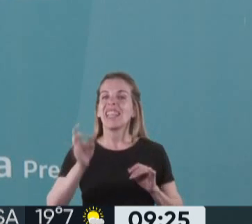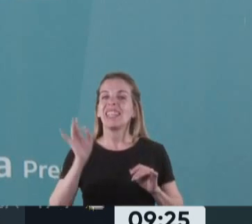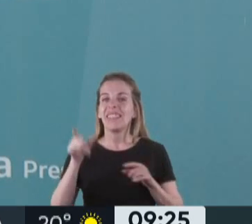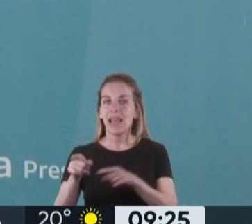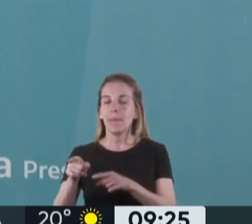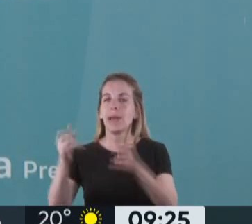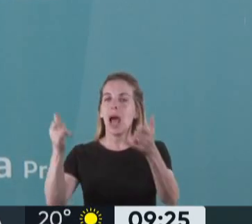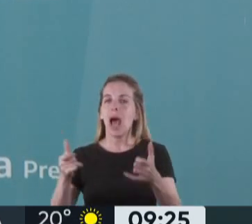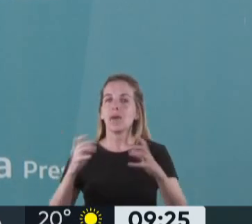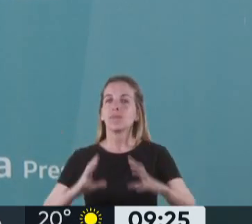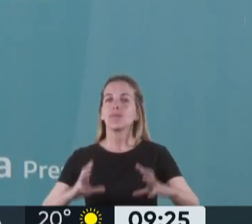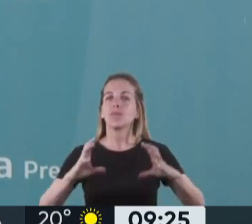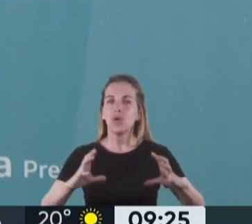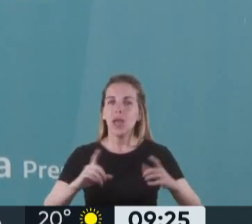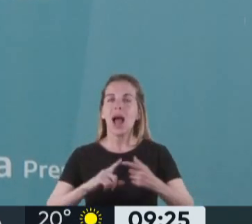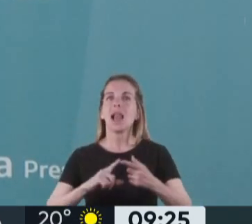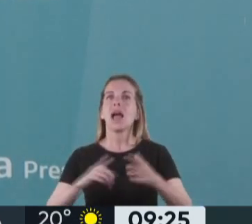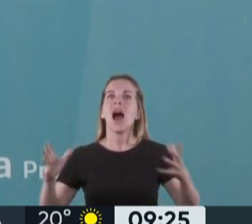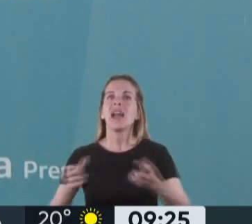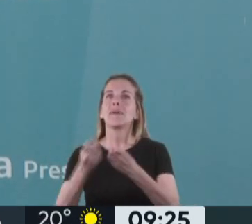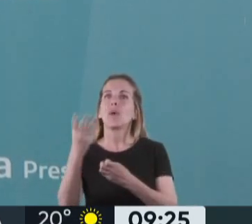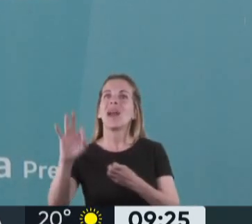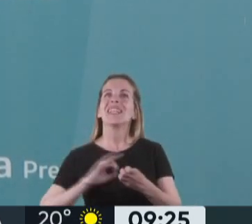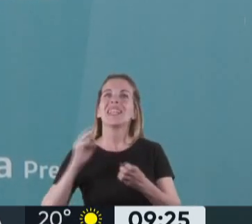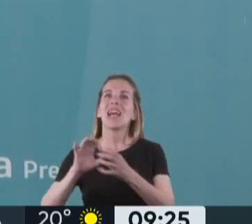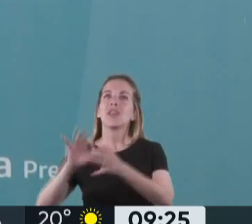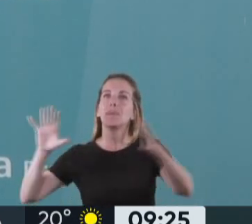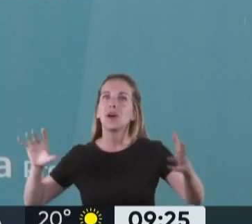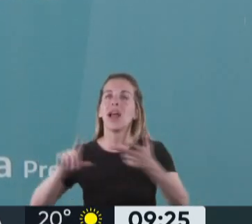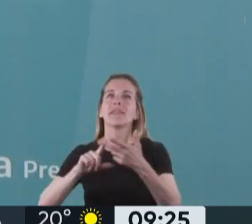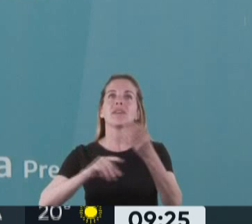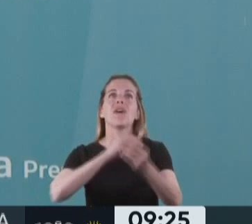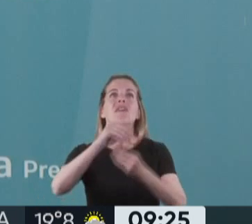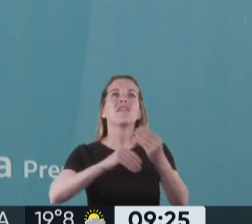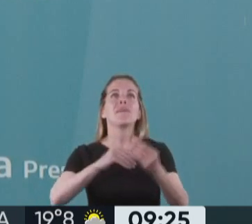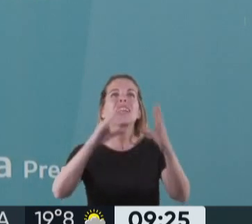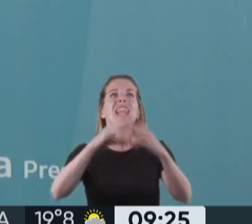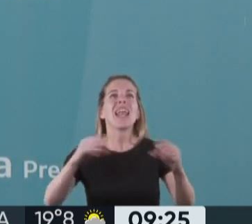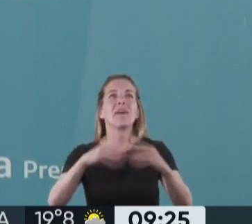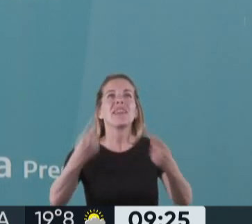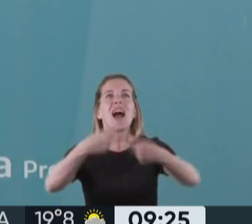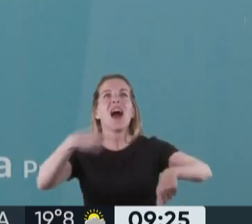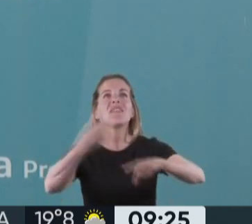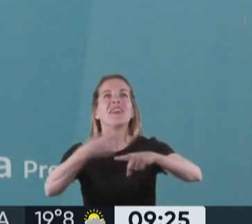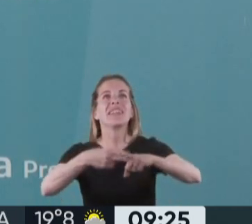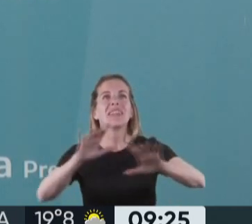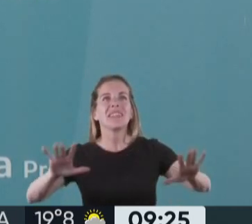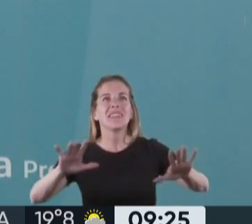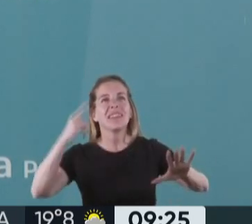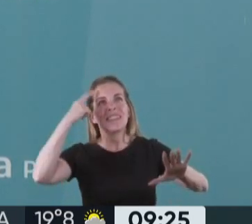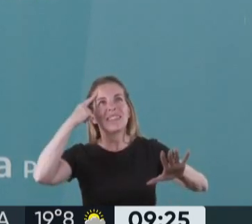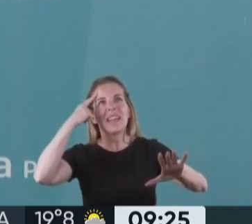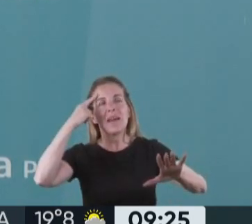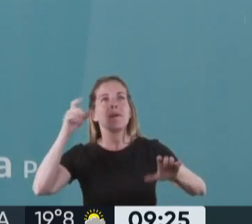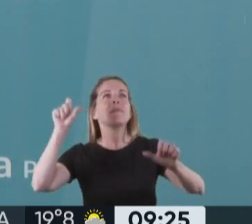Fútbol, porque van a iniciarse los 40 años de la democracia, porque las familias pasan las fiestas, o sea que no tenemos por qué poner maleficios sobre